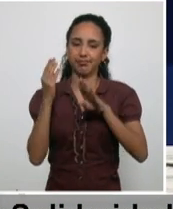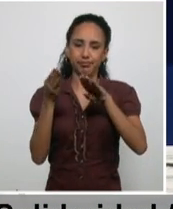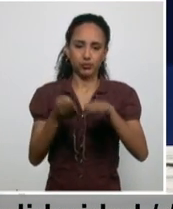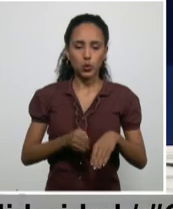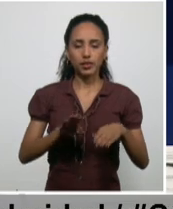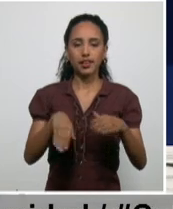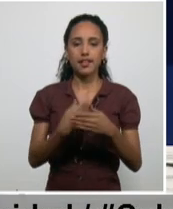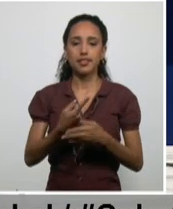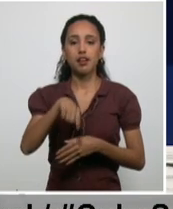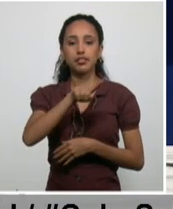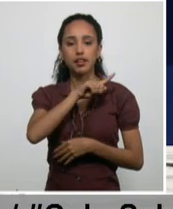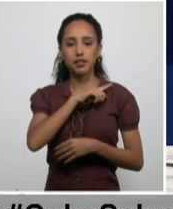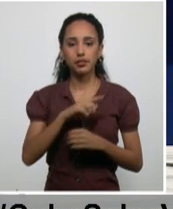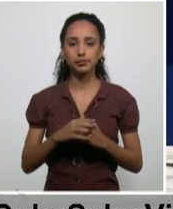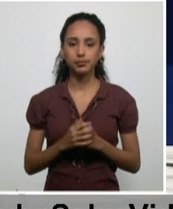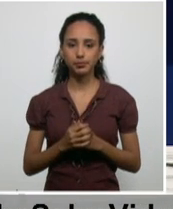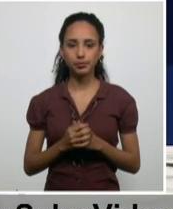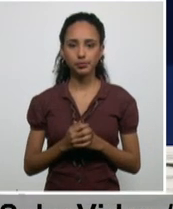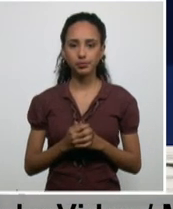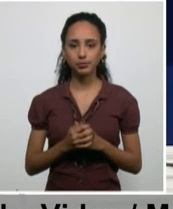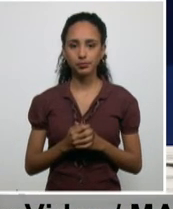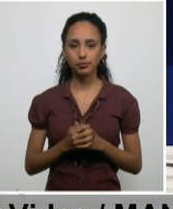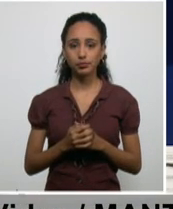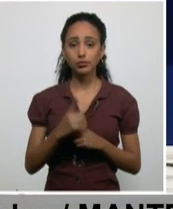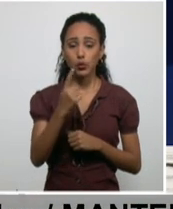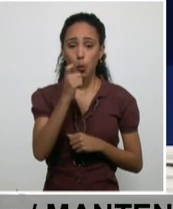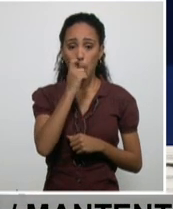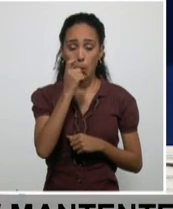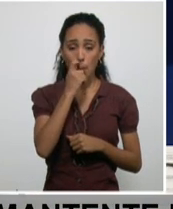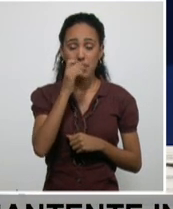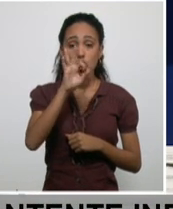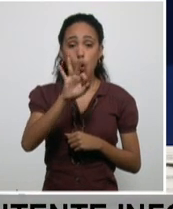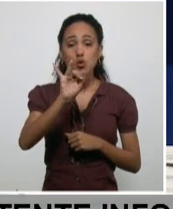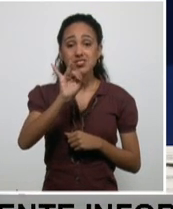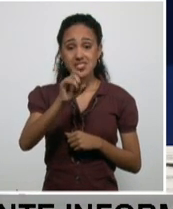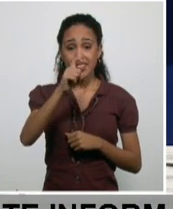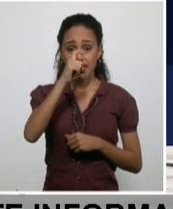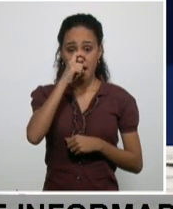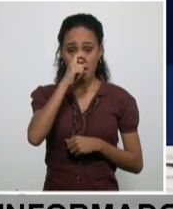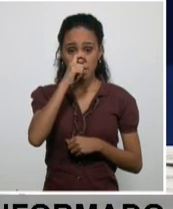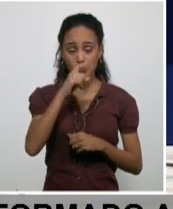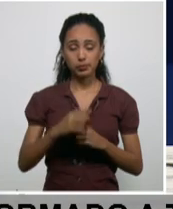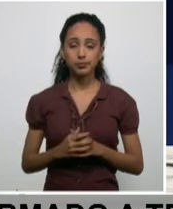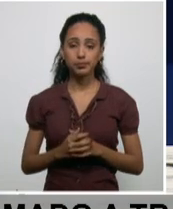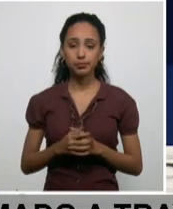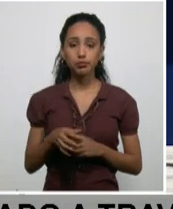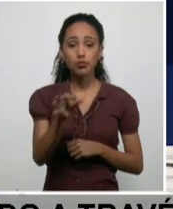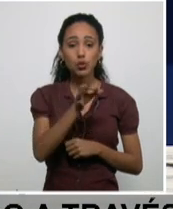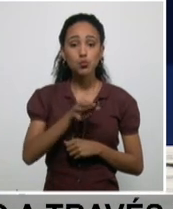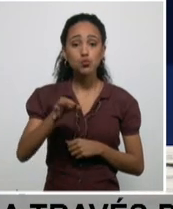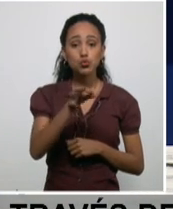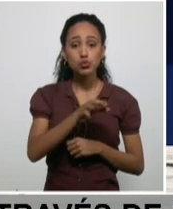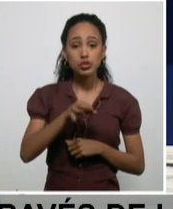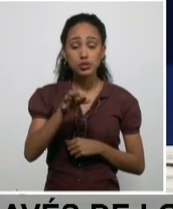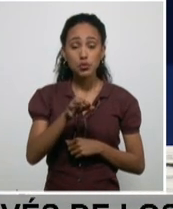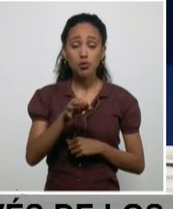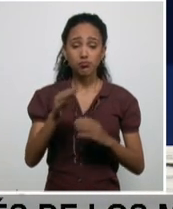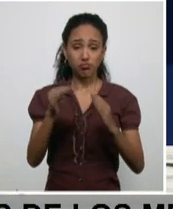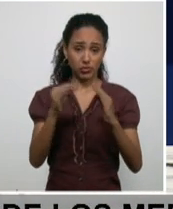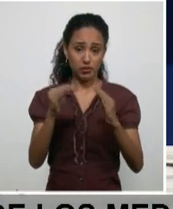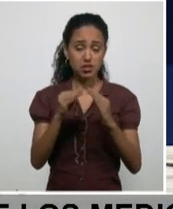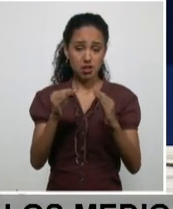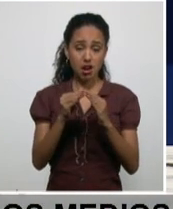ayer. Y un paciente de 87 años de edad del municipio, residía en el municipio